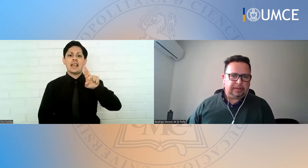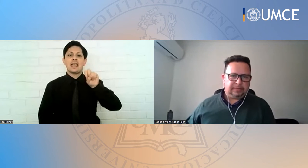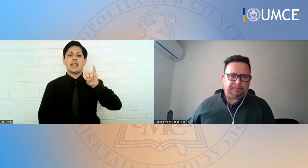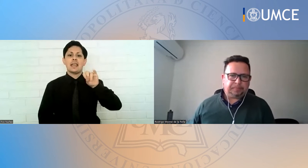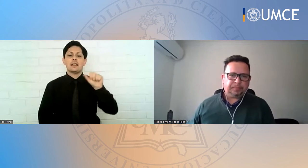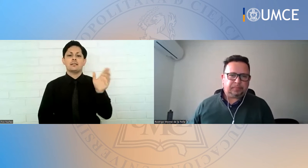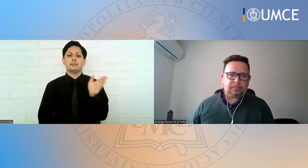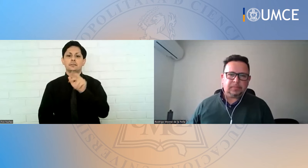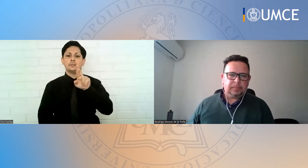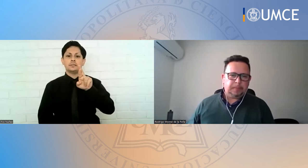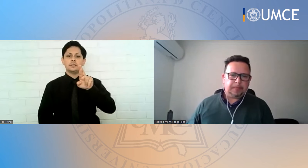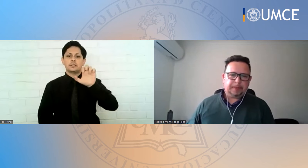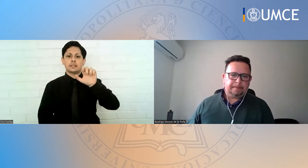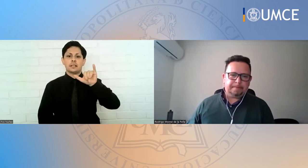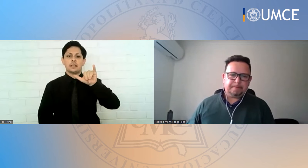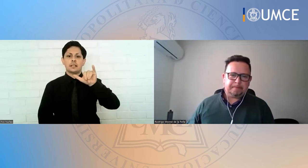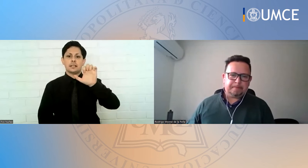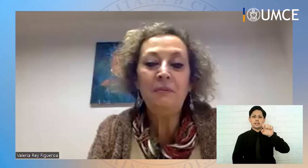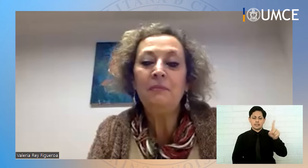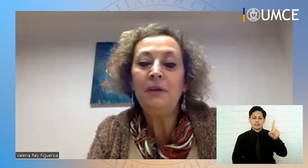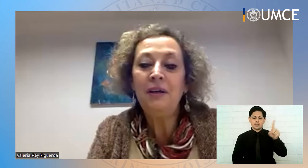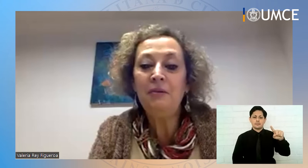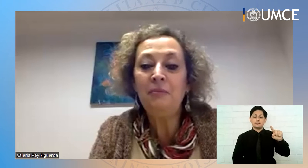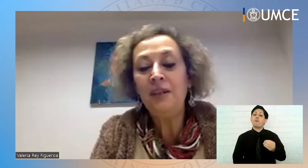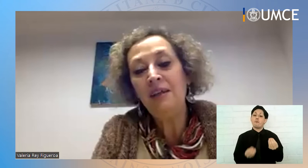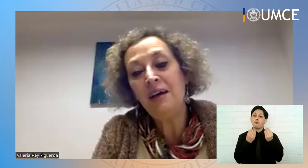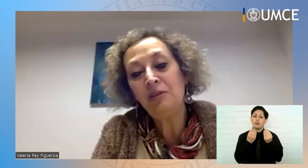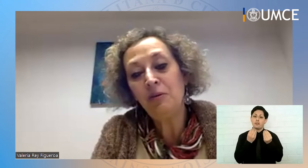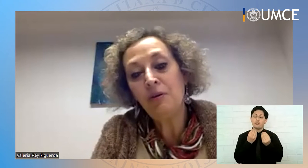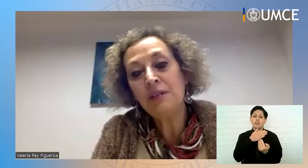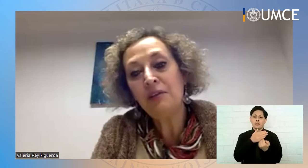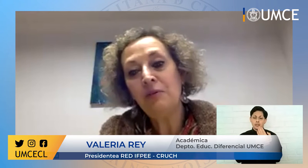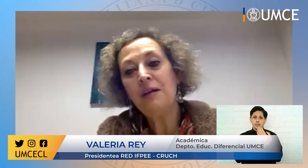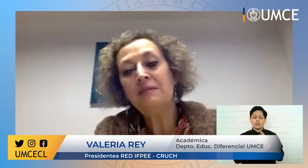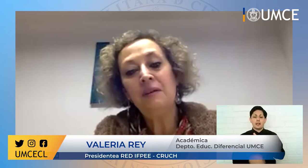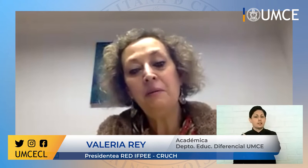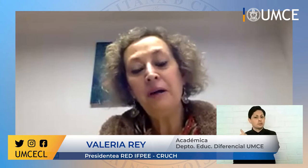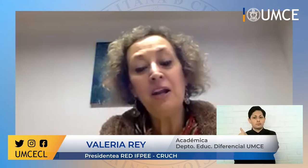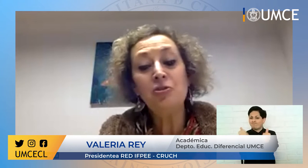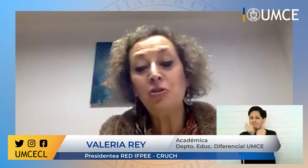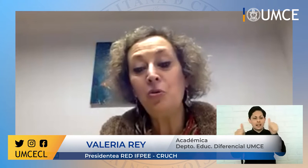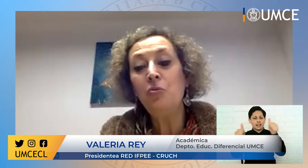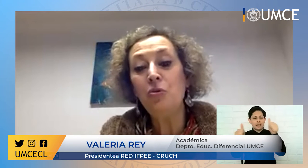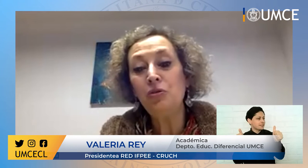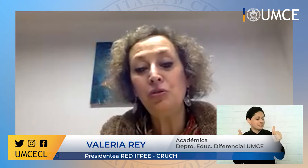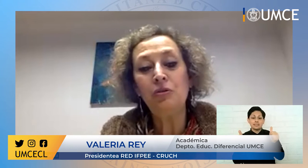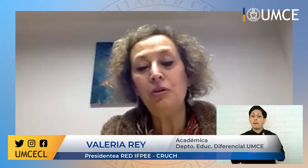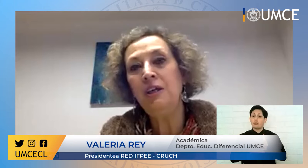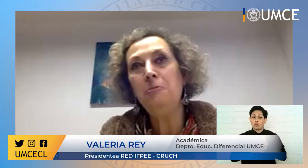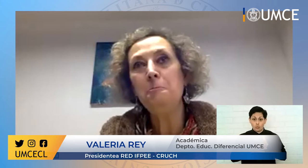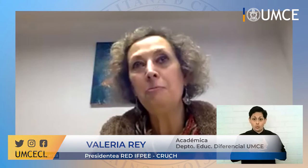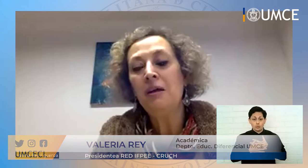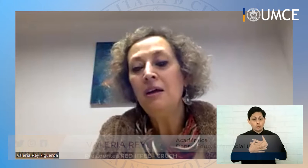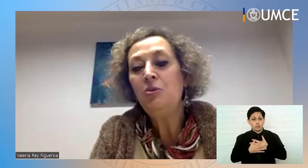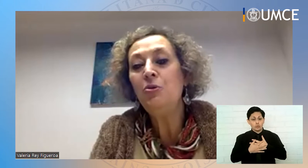buenos días. Hola, buen día. Buen día a todos, a todas. Para nosotros es un gusto